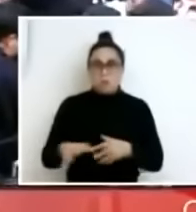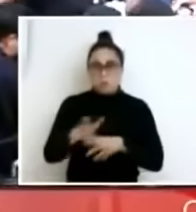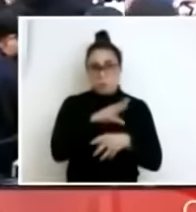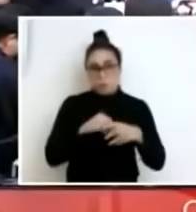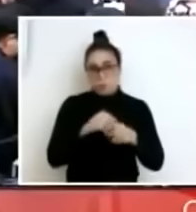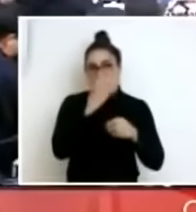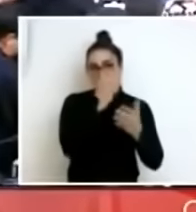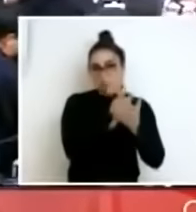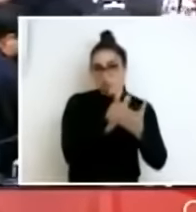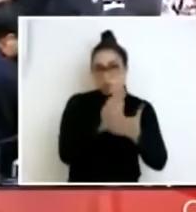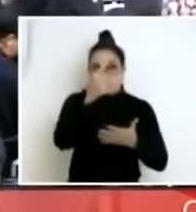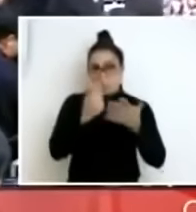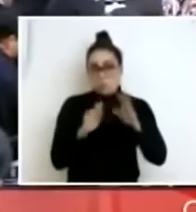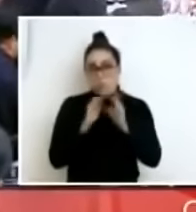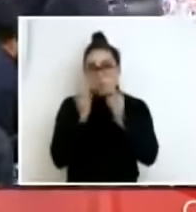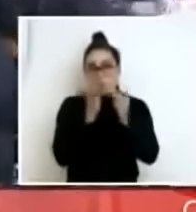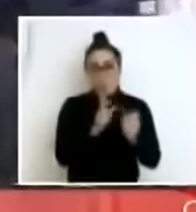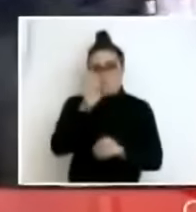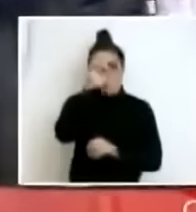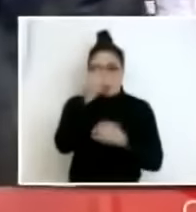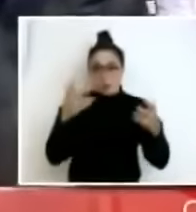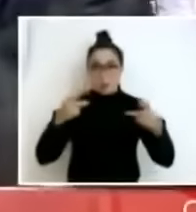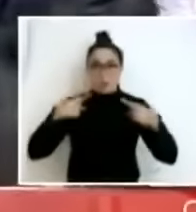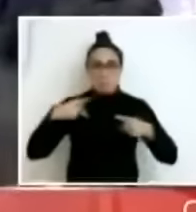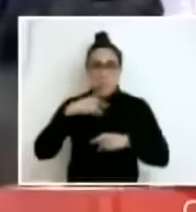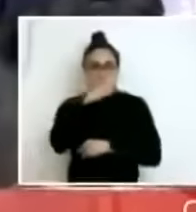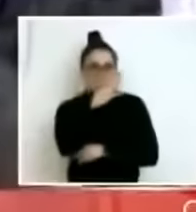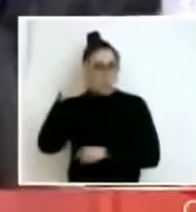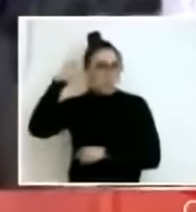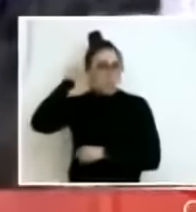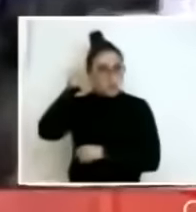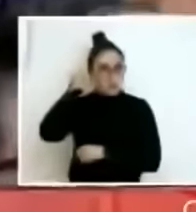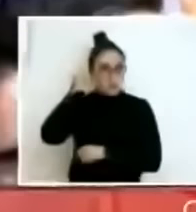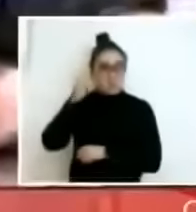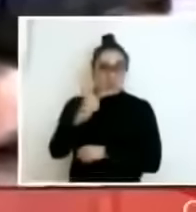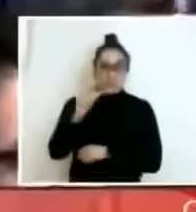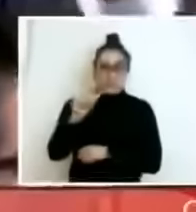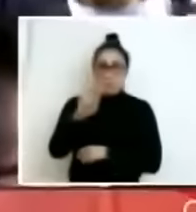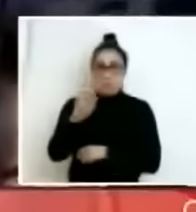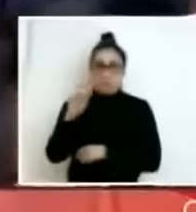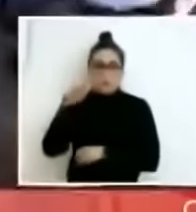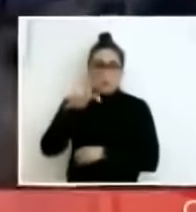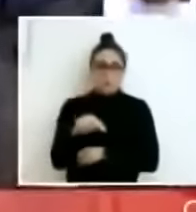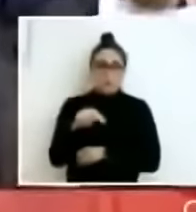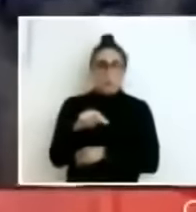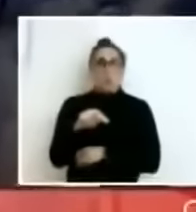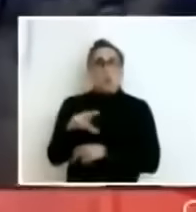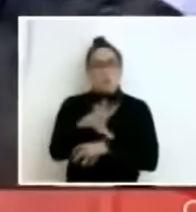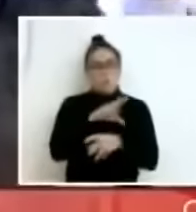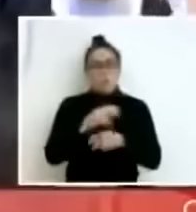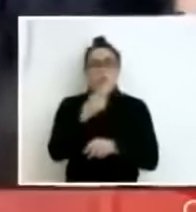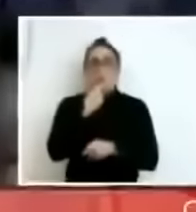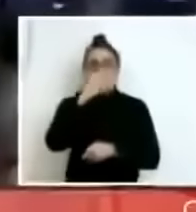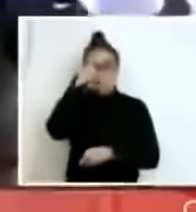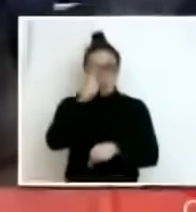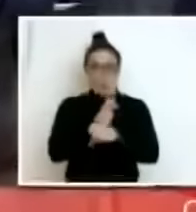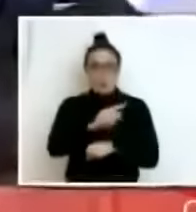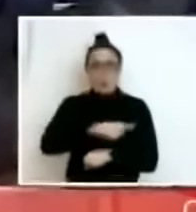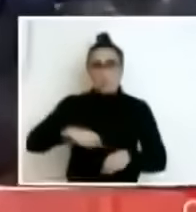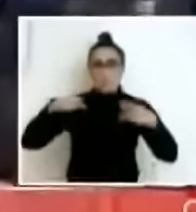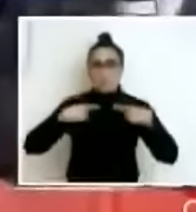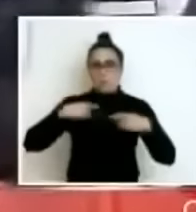principio ha sido guía y sentido de todas las luchas y afanes del pueblo de México desde que se